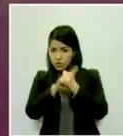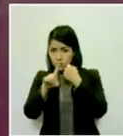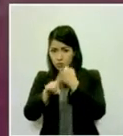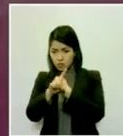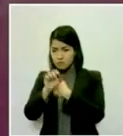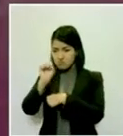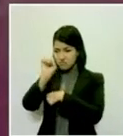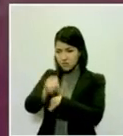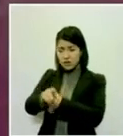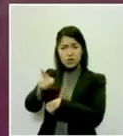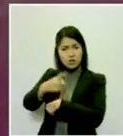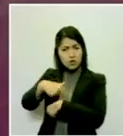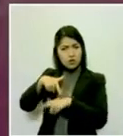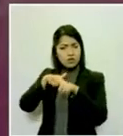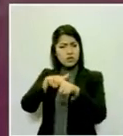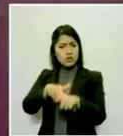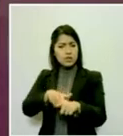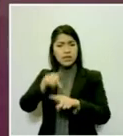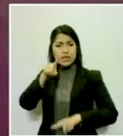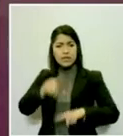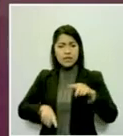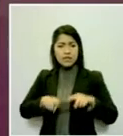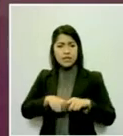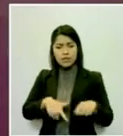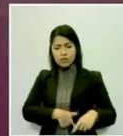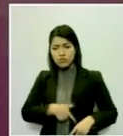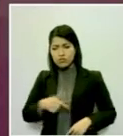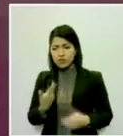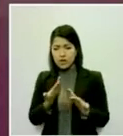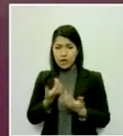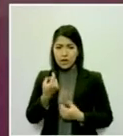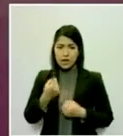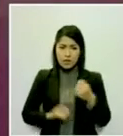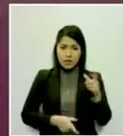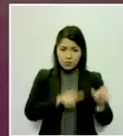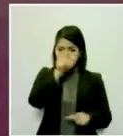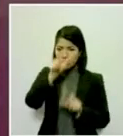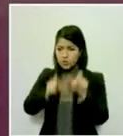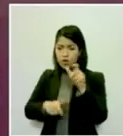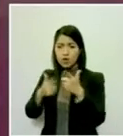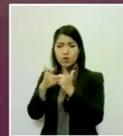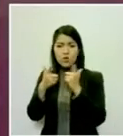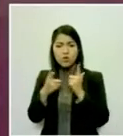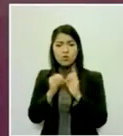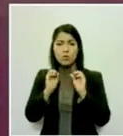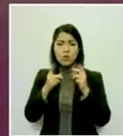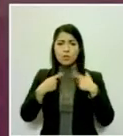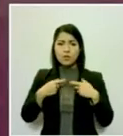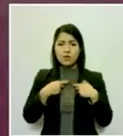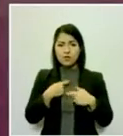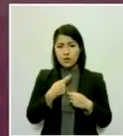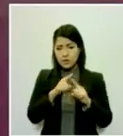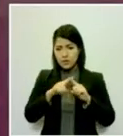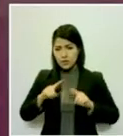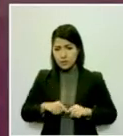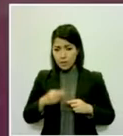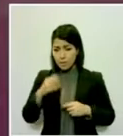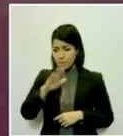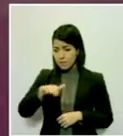Continuaremos con el proceso de desarme en lo individual o en grupos. Michoacán tiene que